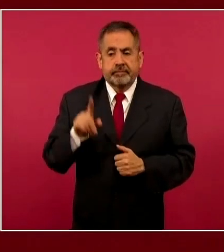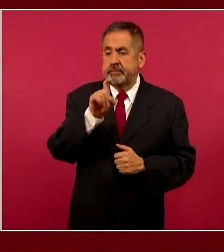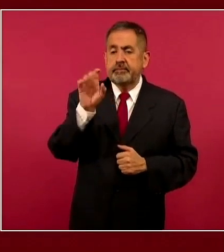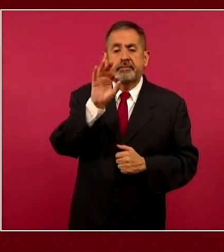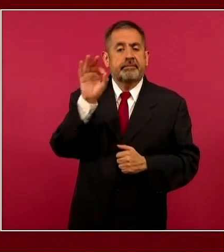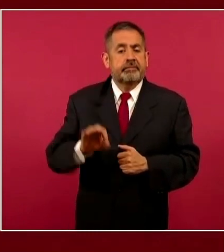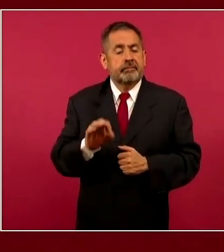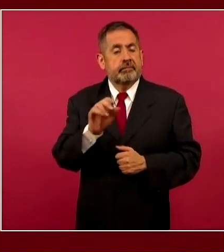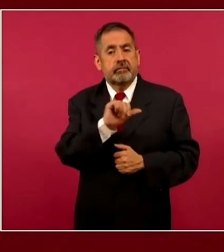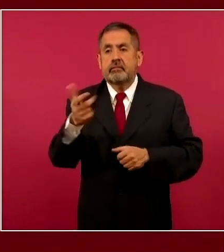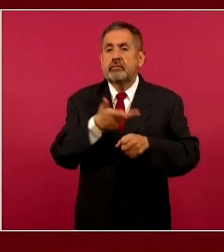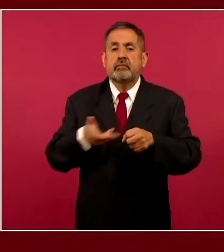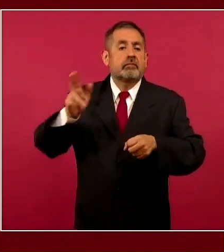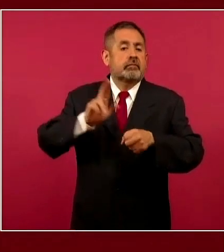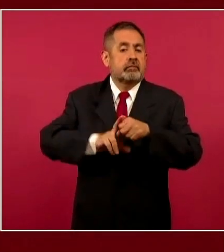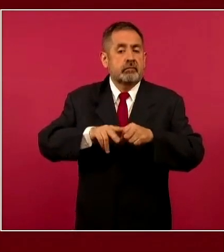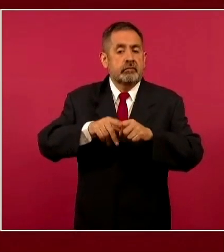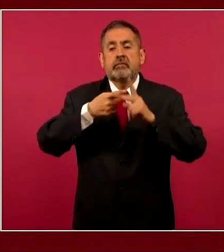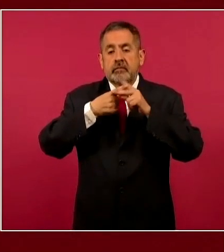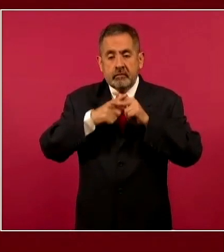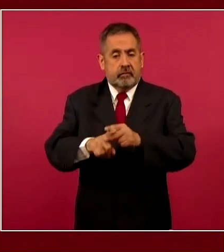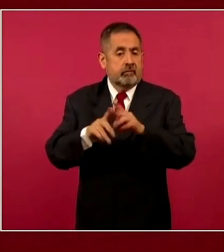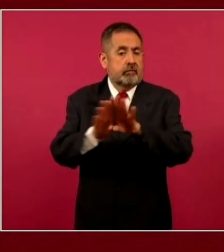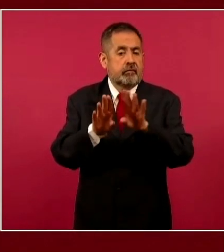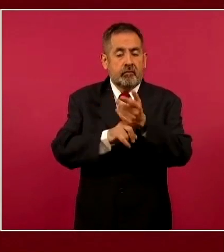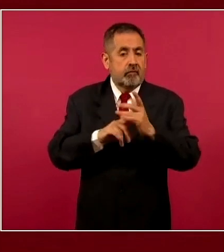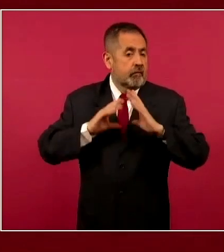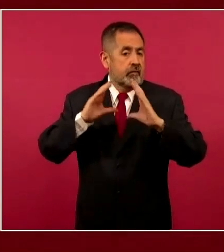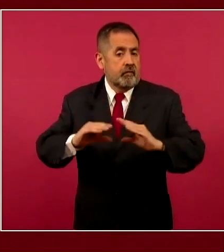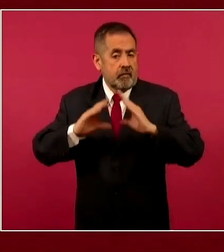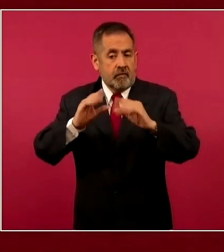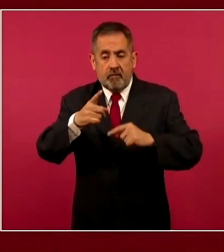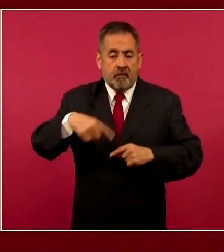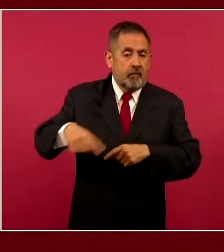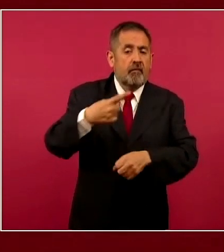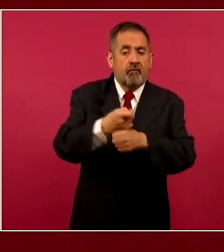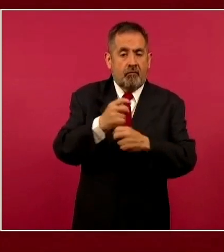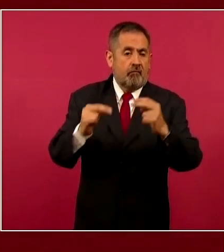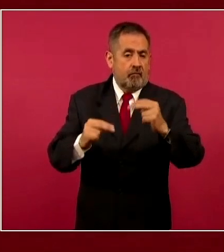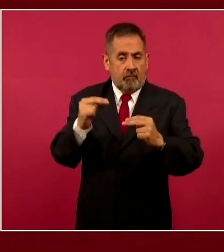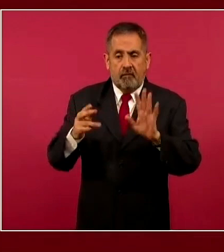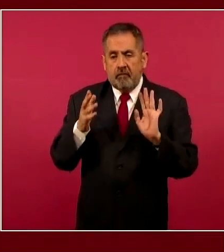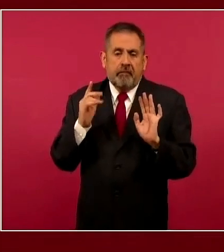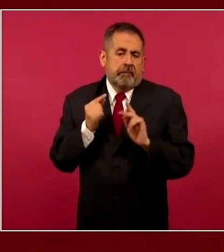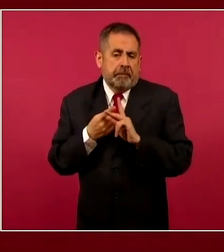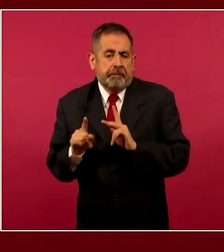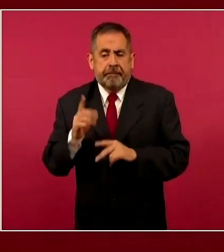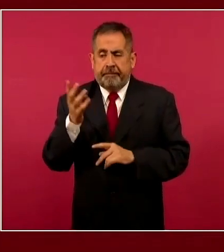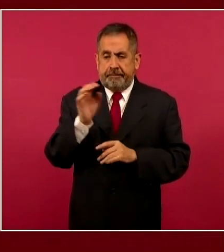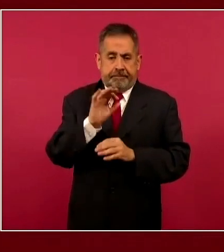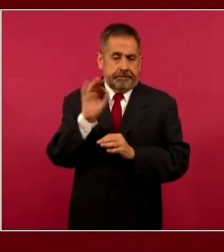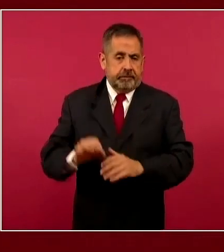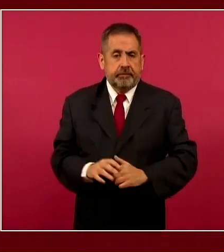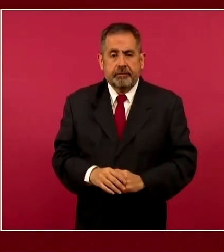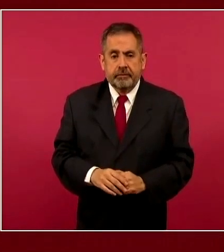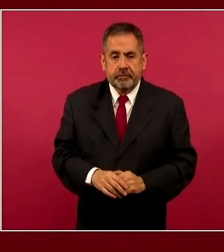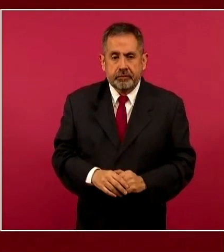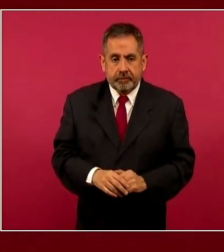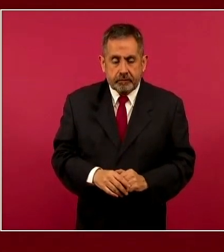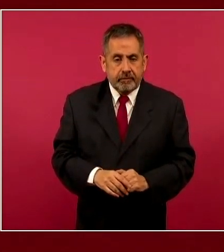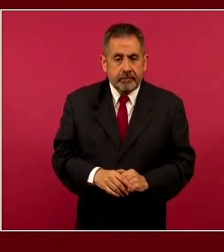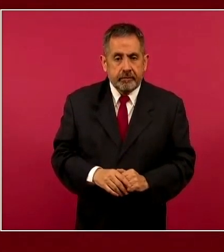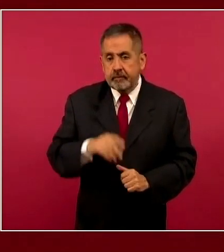en los hospitales y estamos empezando la capacitación en el primer nivel, apenas llevamos el 9% de esta capacitación.